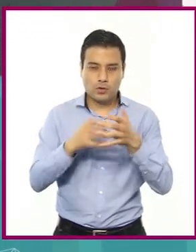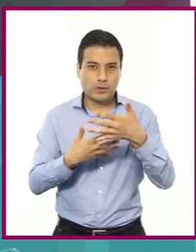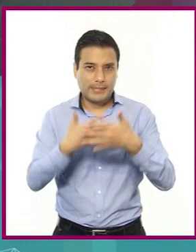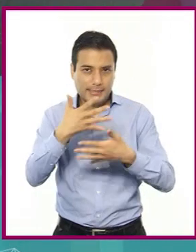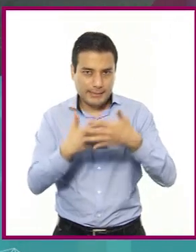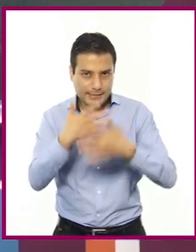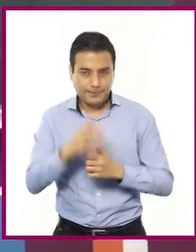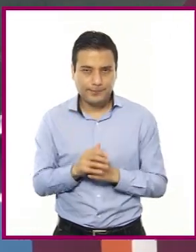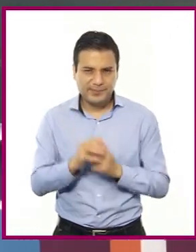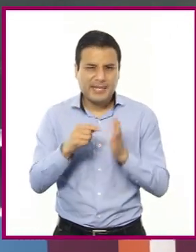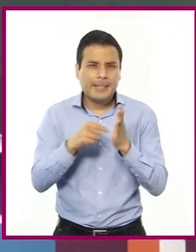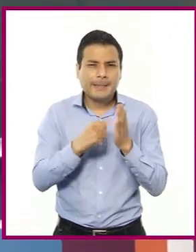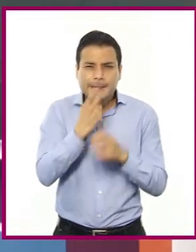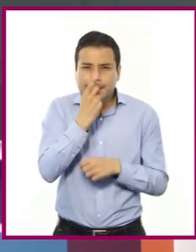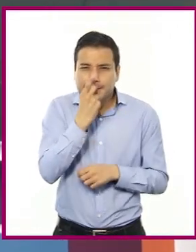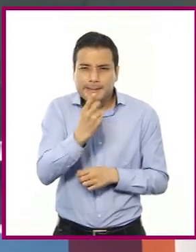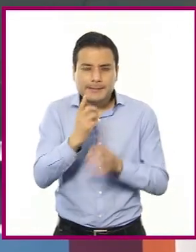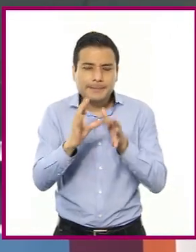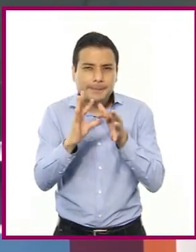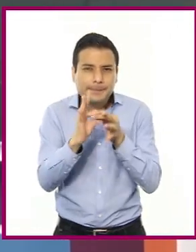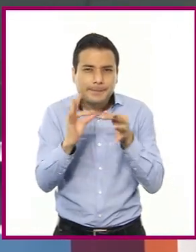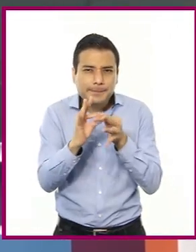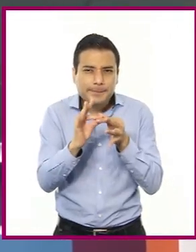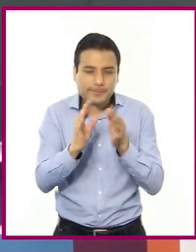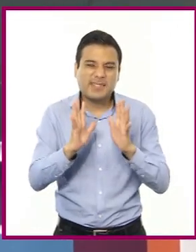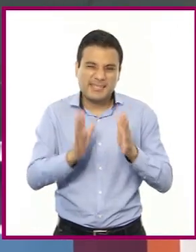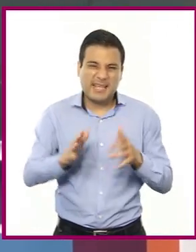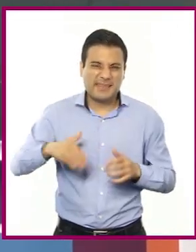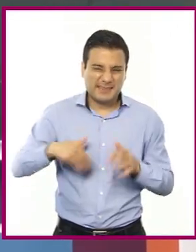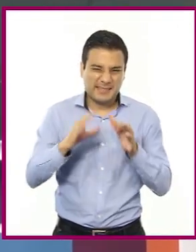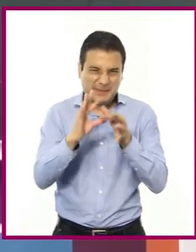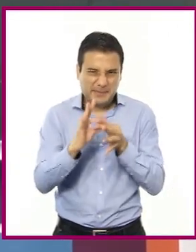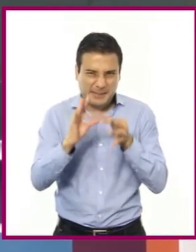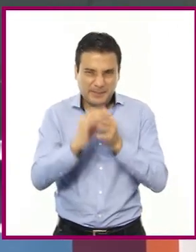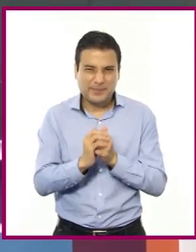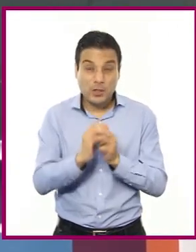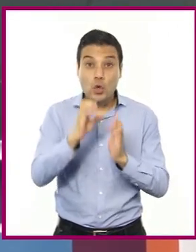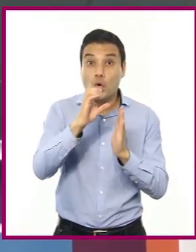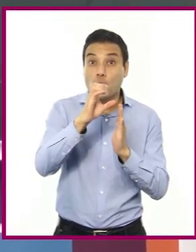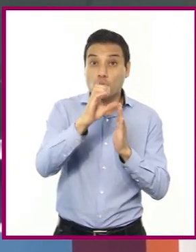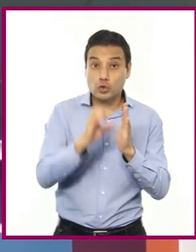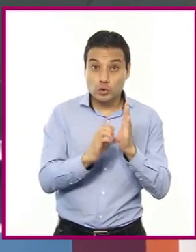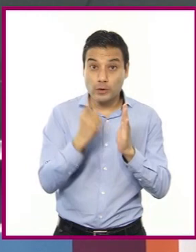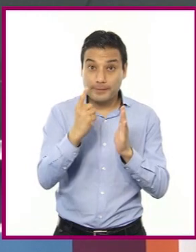Sus postulados, como ya se mencionó, fueron incluidos en la Constitución de